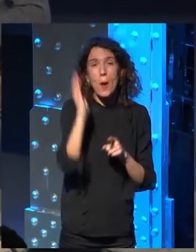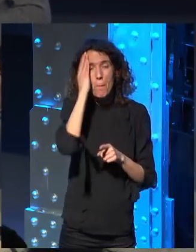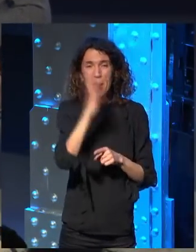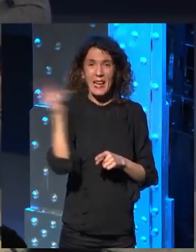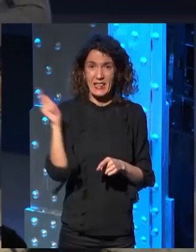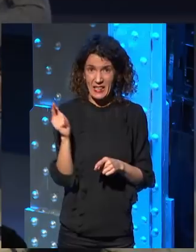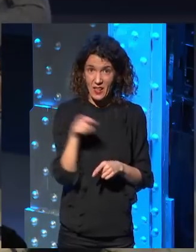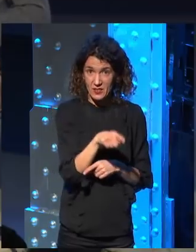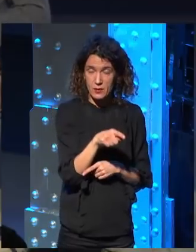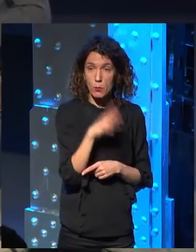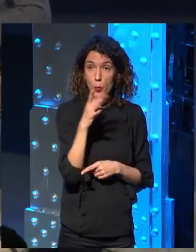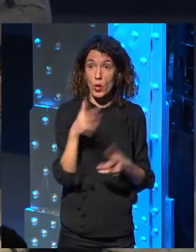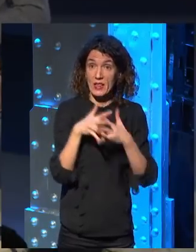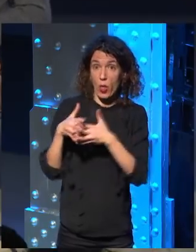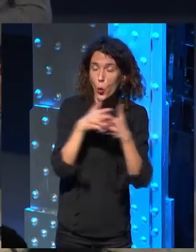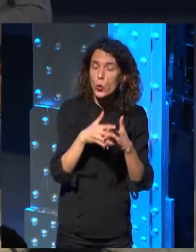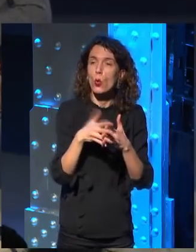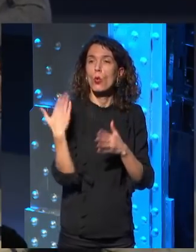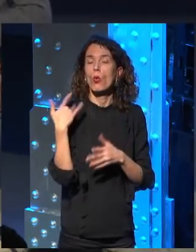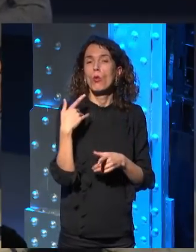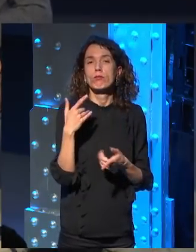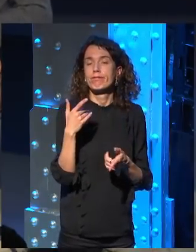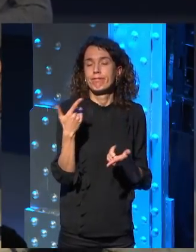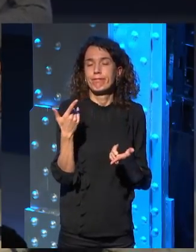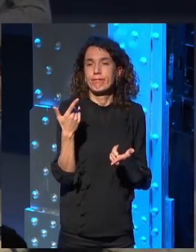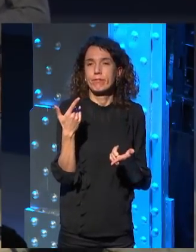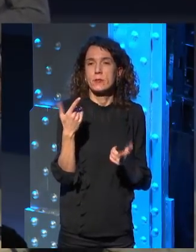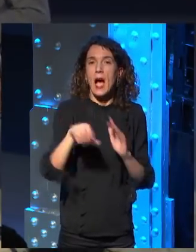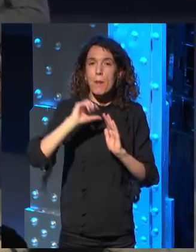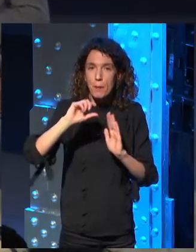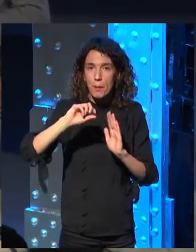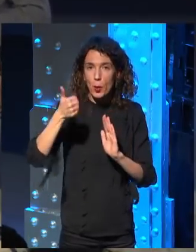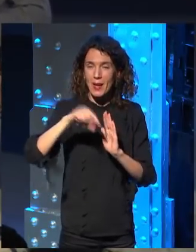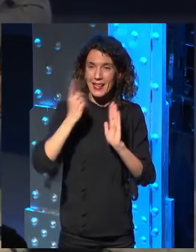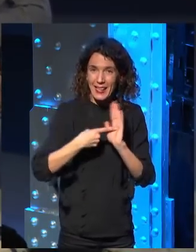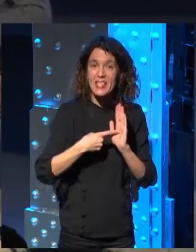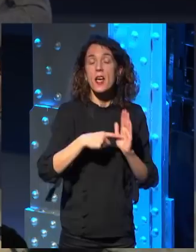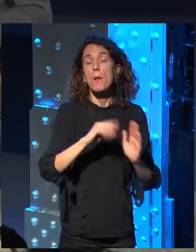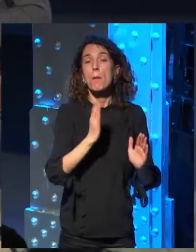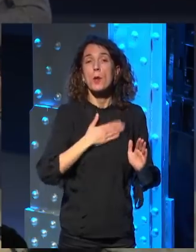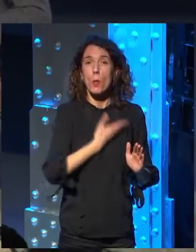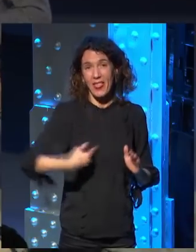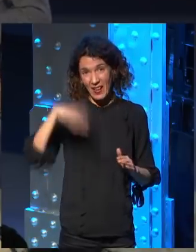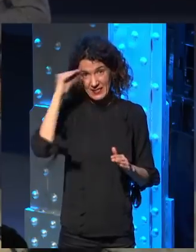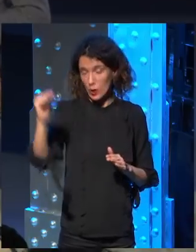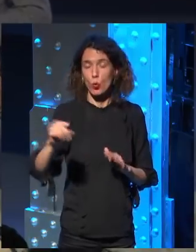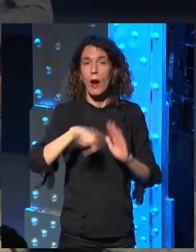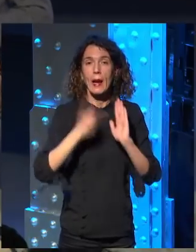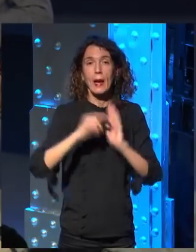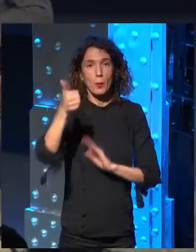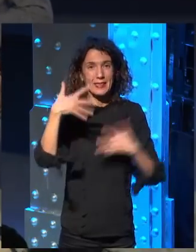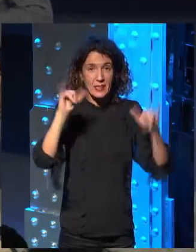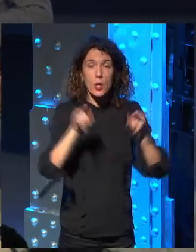piratería, porque Estados Unidos no había aprobado no aprobaba leyes de propiedad intelectual. Entonces